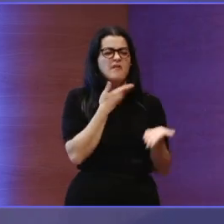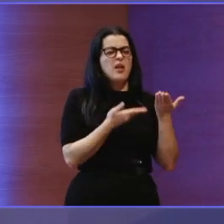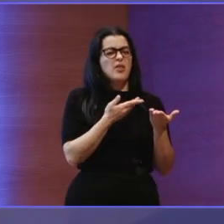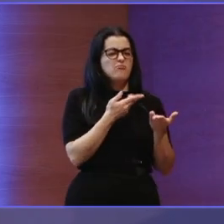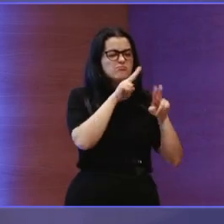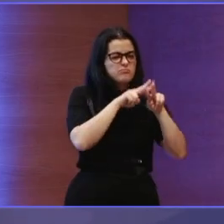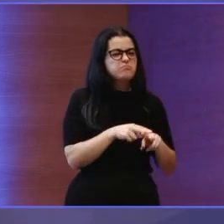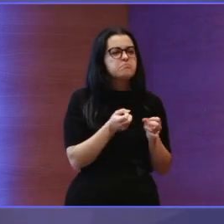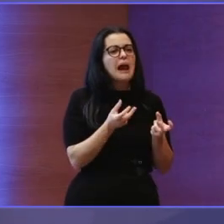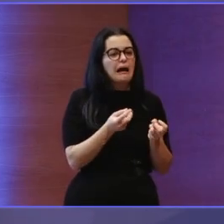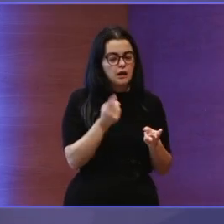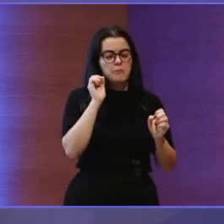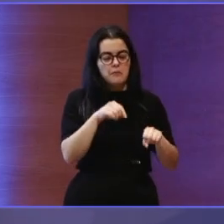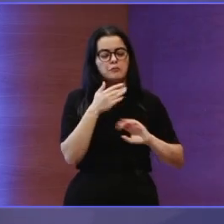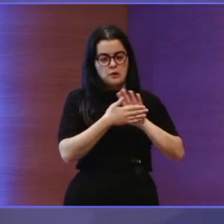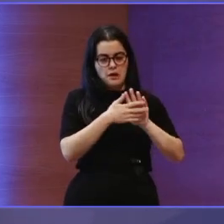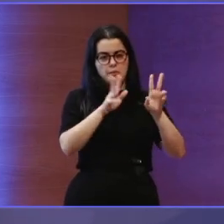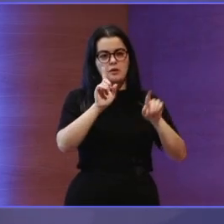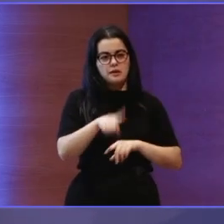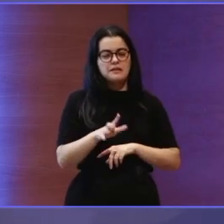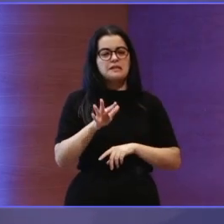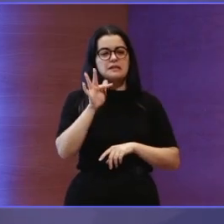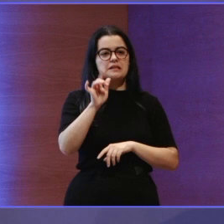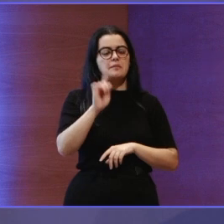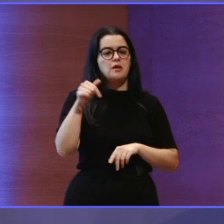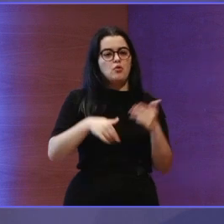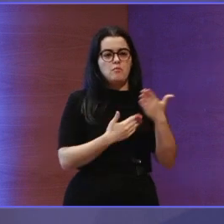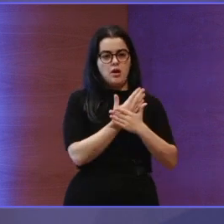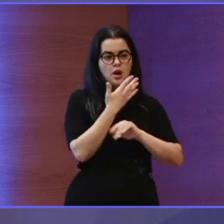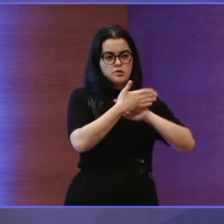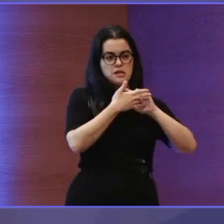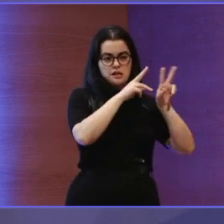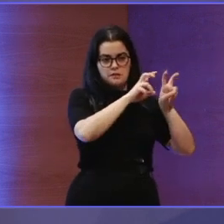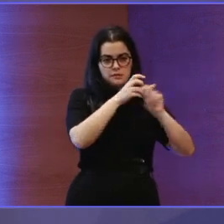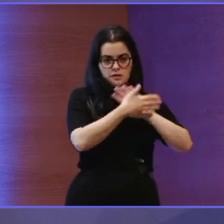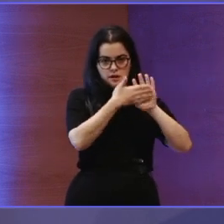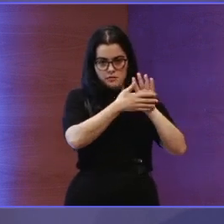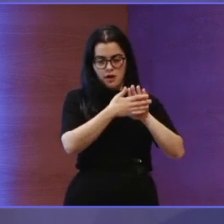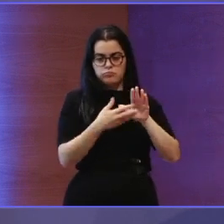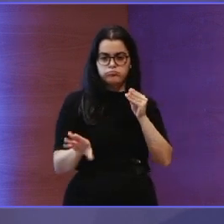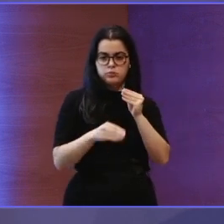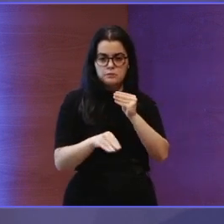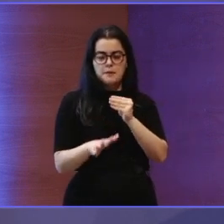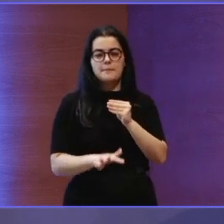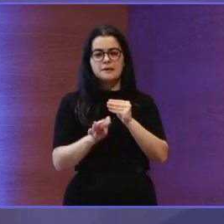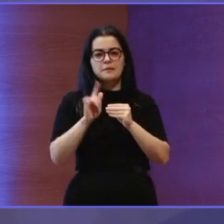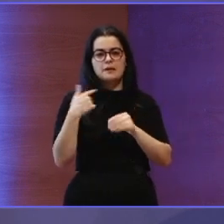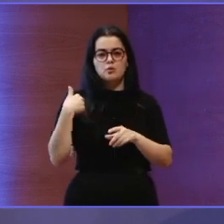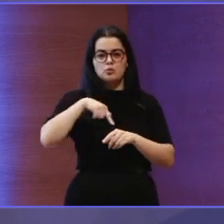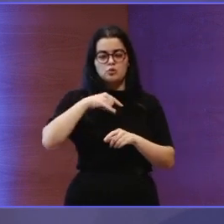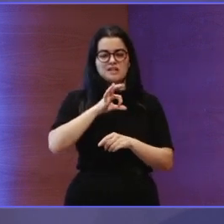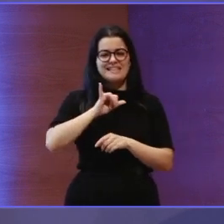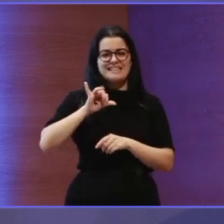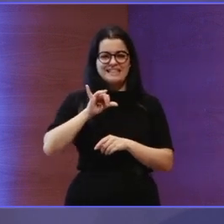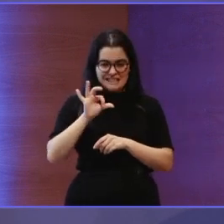bueno si voy a tocar los puntos que han ido surgiendo a lo largo de la mañana de hoy y algunas otras cuestiones que con el trabajo que hemos ido haciendo en el